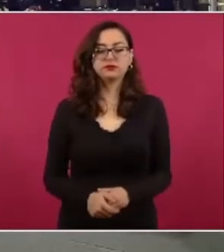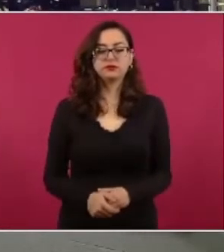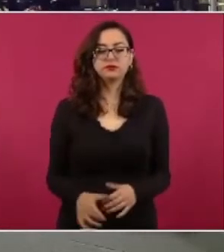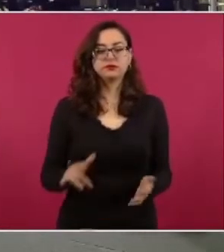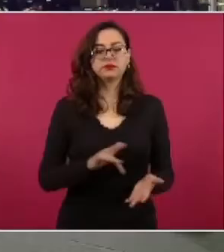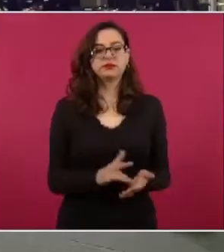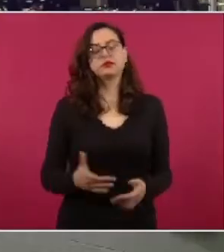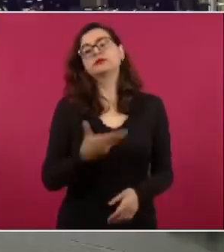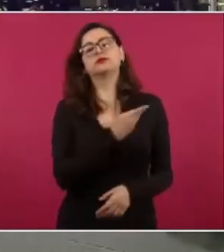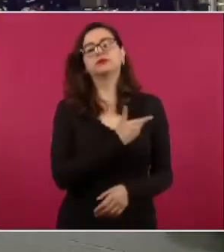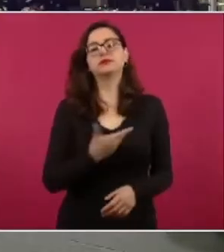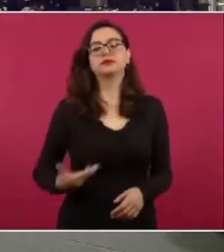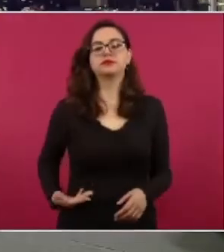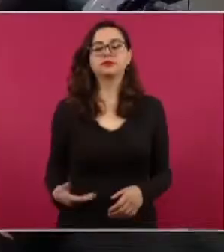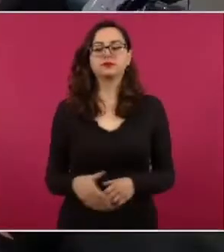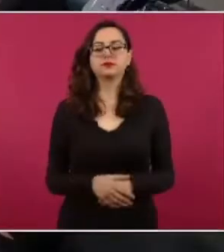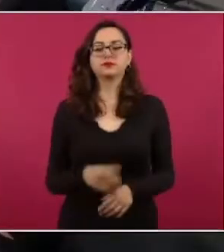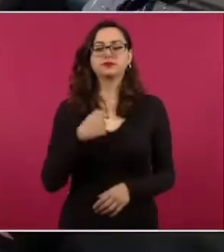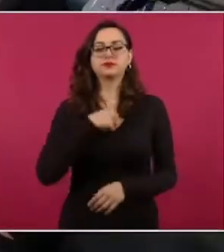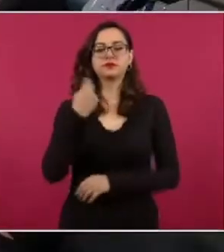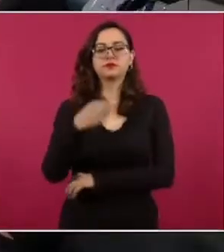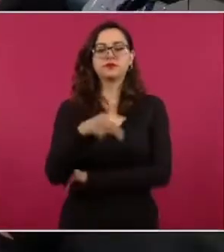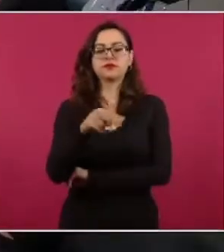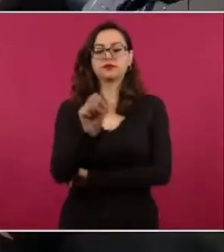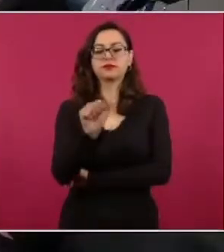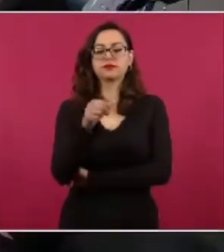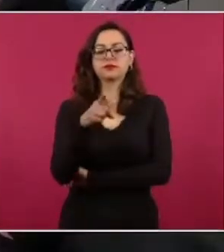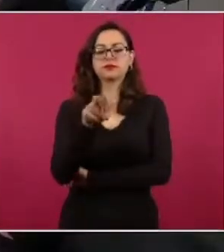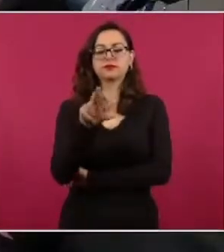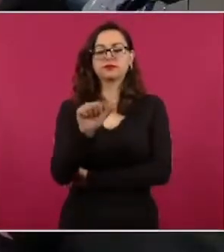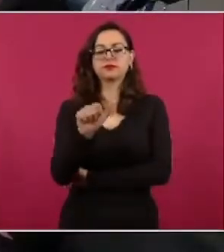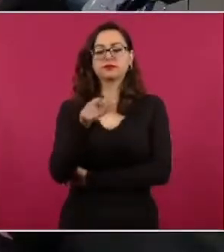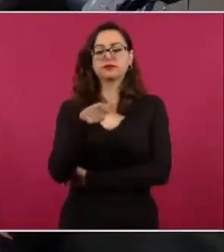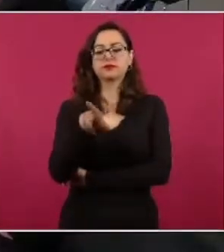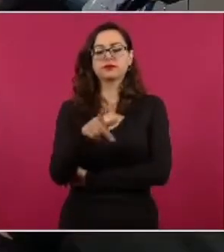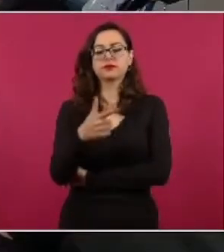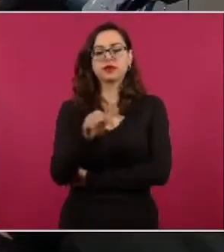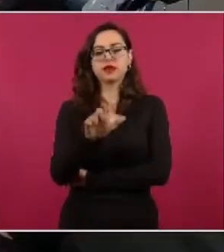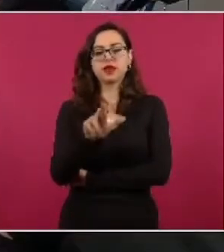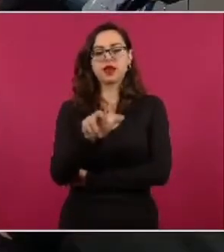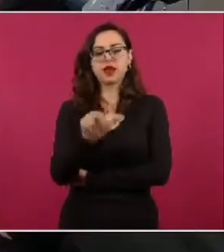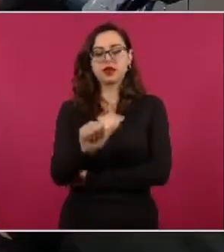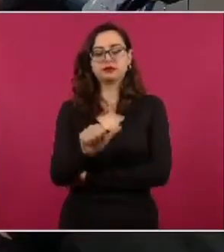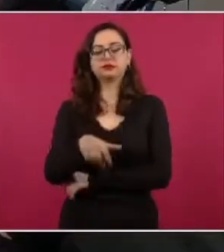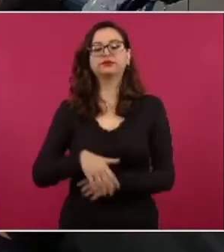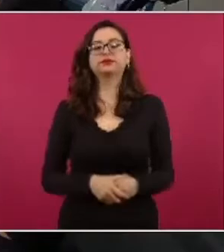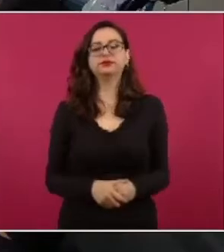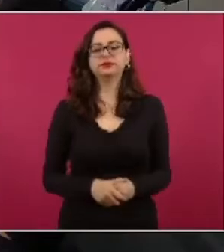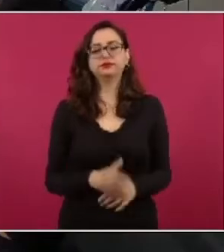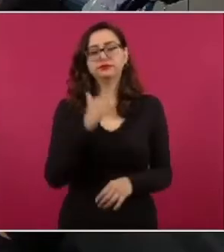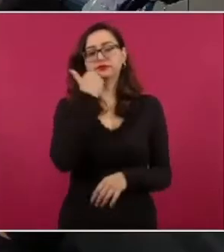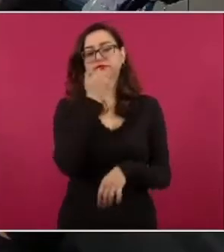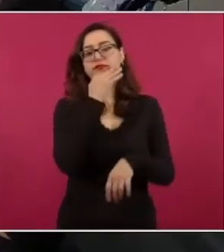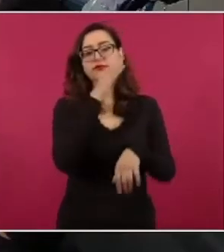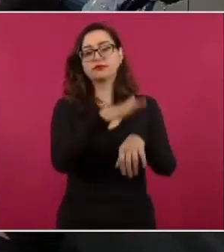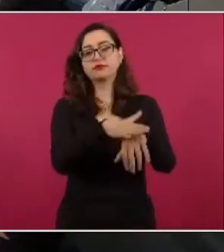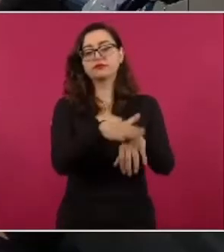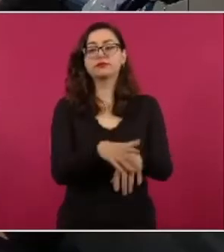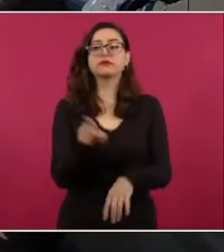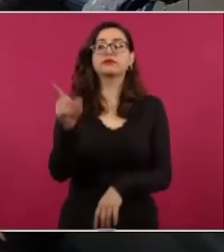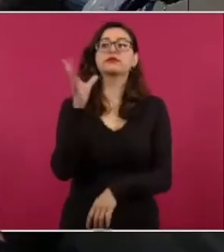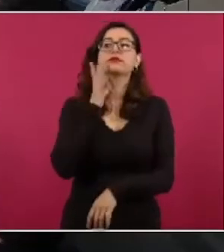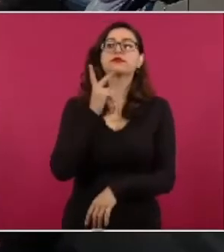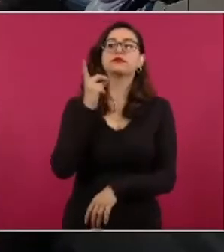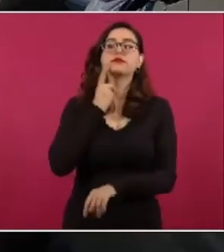Gracias, presidente. Sandra Aguilera, del Grupo Larsa Comunicaciones. Presidente, le quiero informar que la Comisión de Salud de la Cámara de